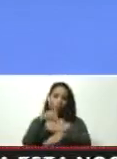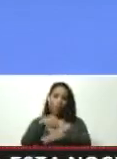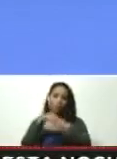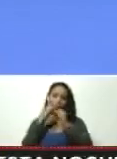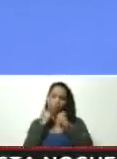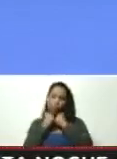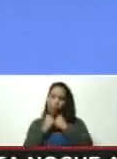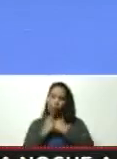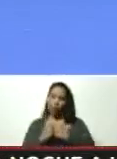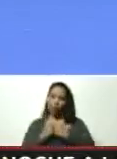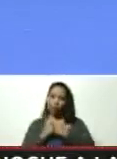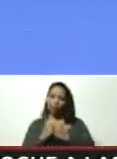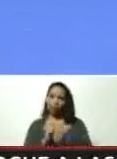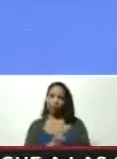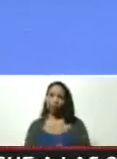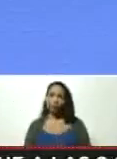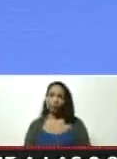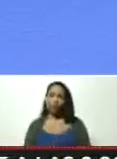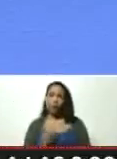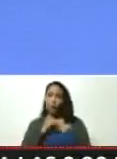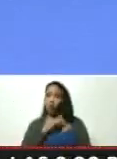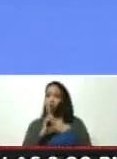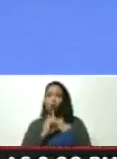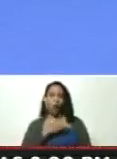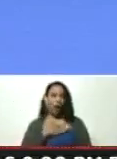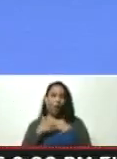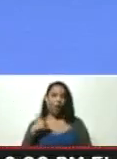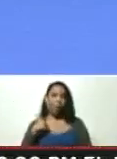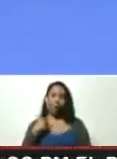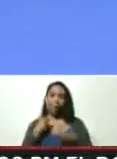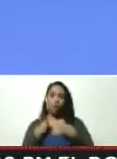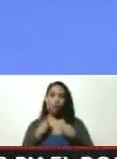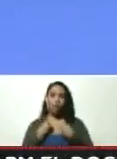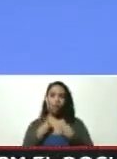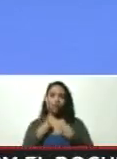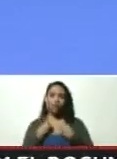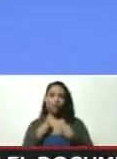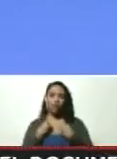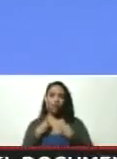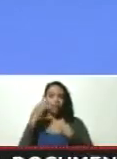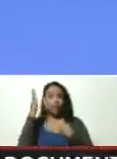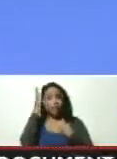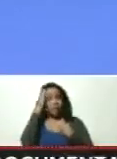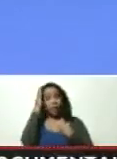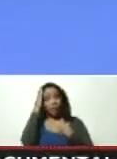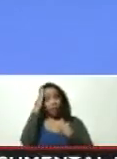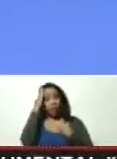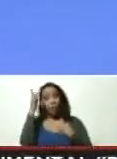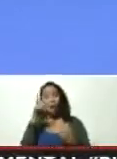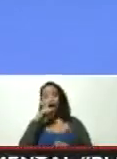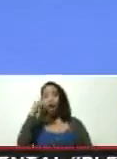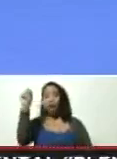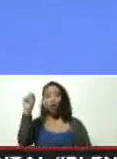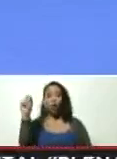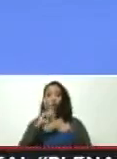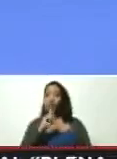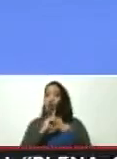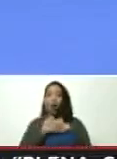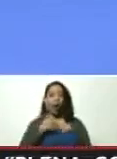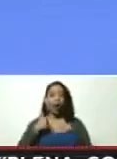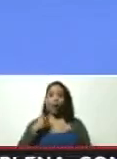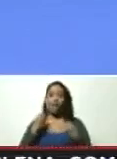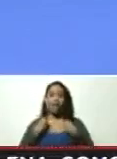duros que no hubiésemos querido vivir, que sabemos que Nicolás Maduro no hubiese querido